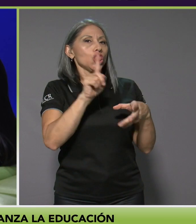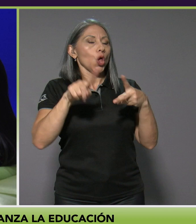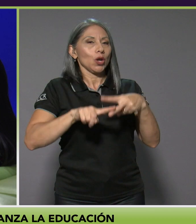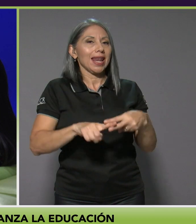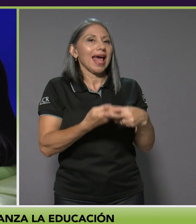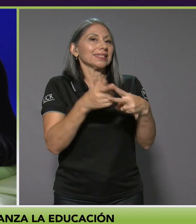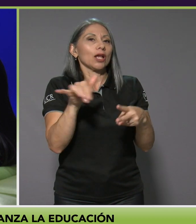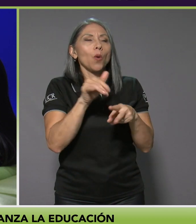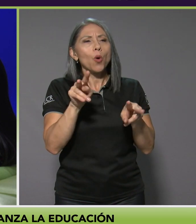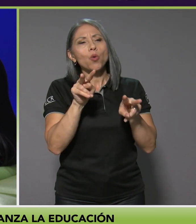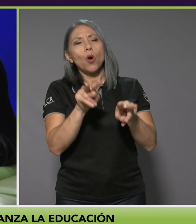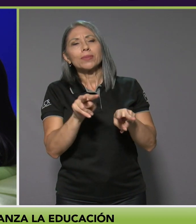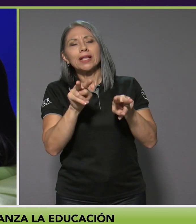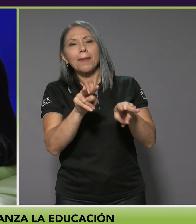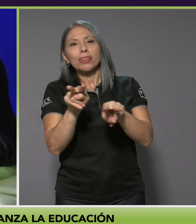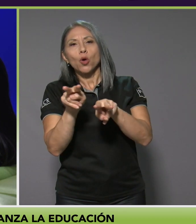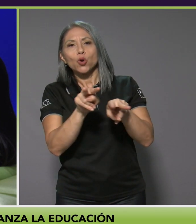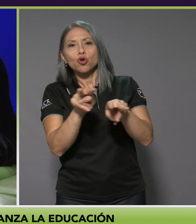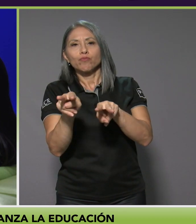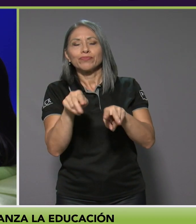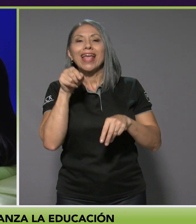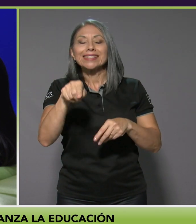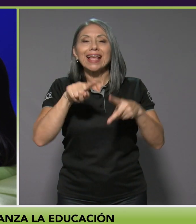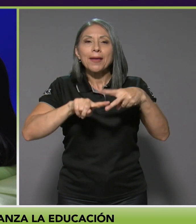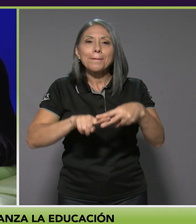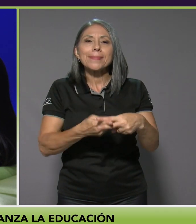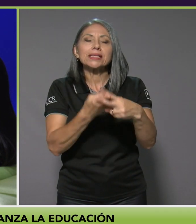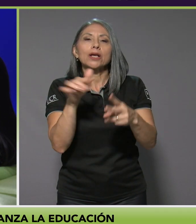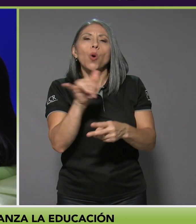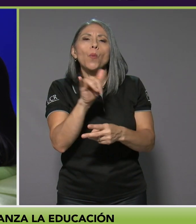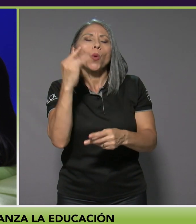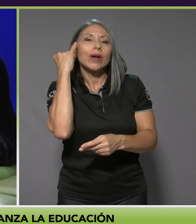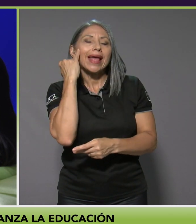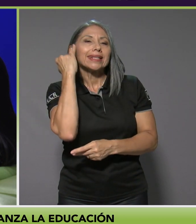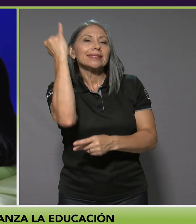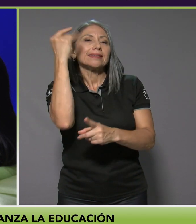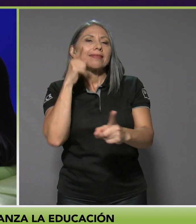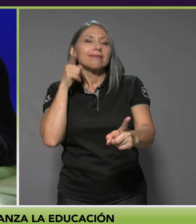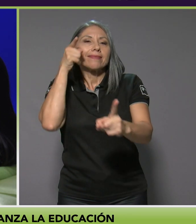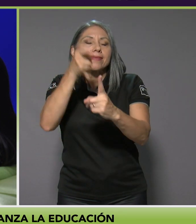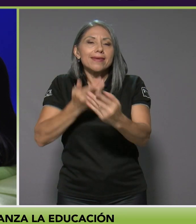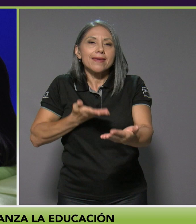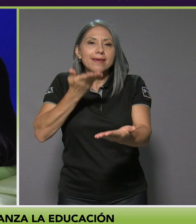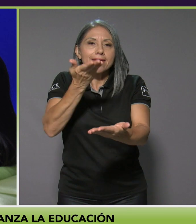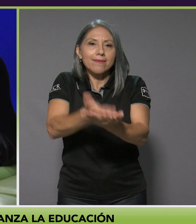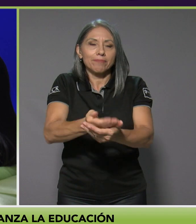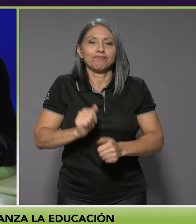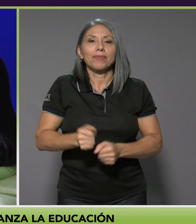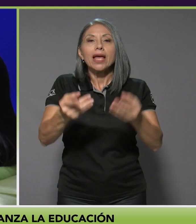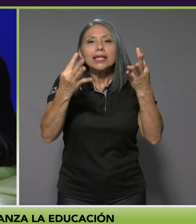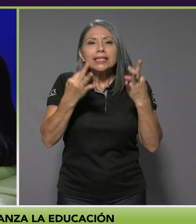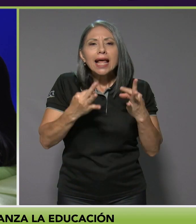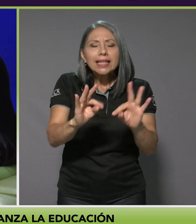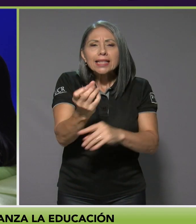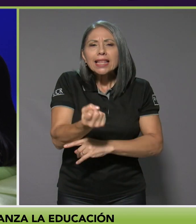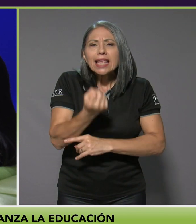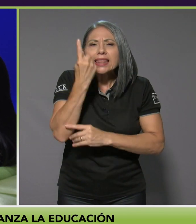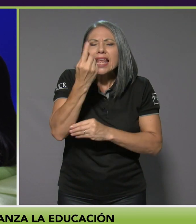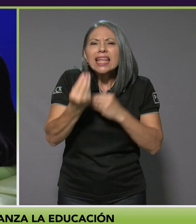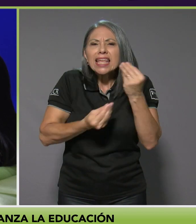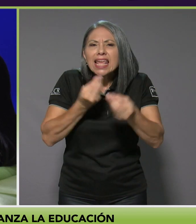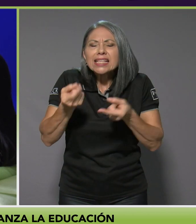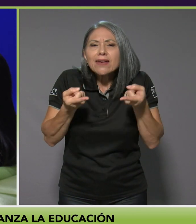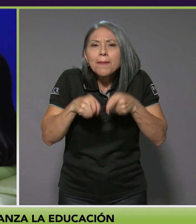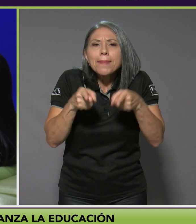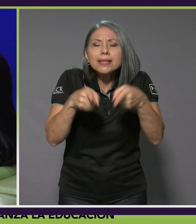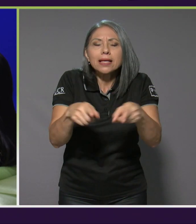observatorio, en realidad nace como una iniciativa de tratar de entender qué era lo que estaba pasando alrededor de la